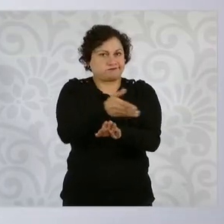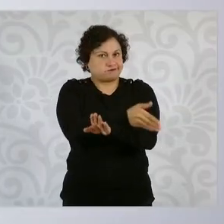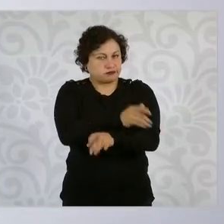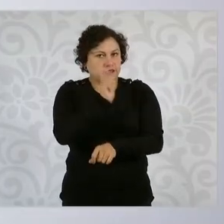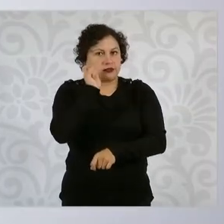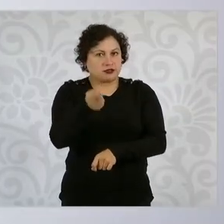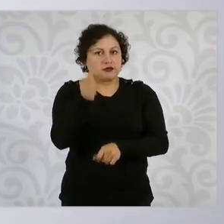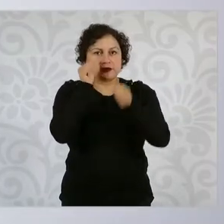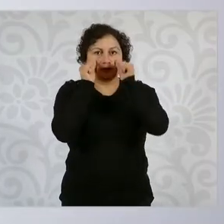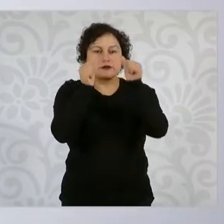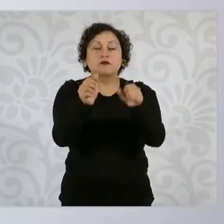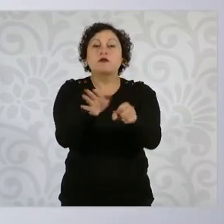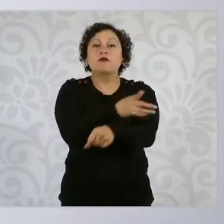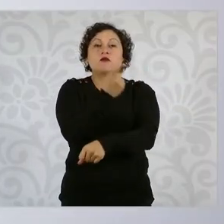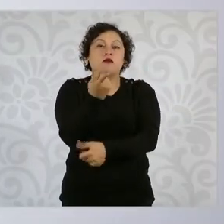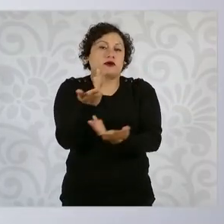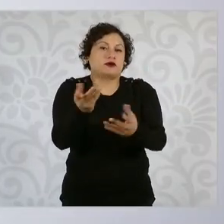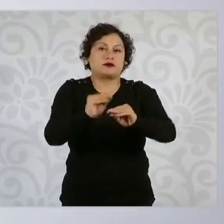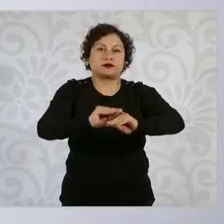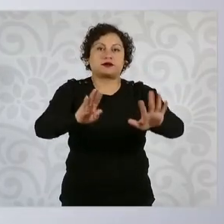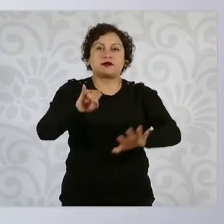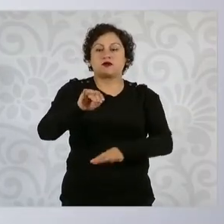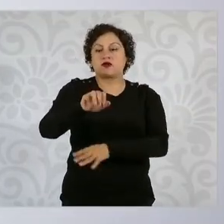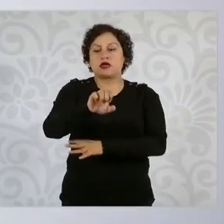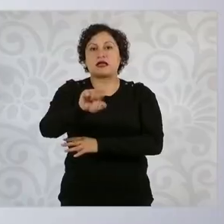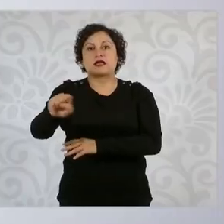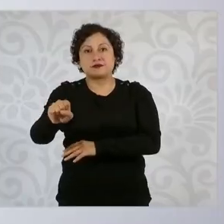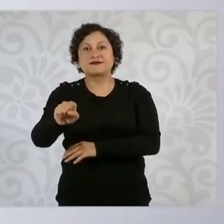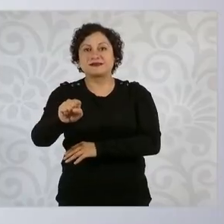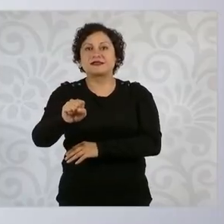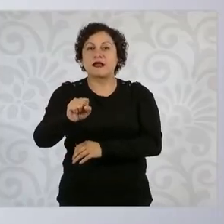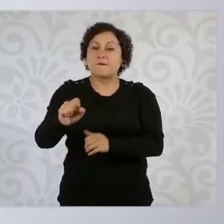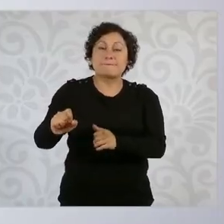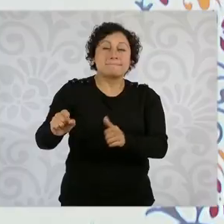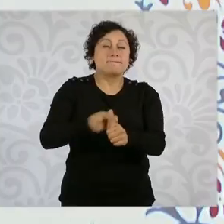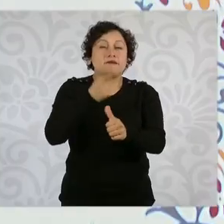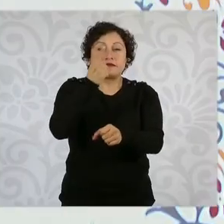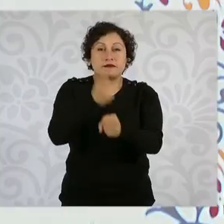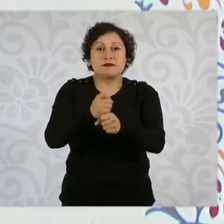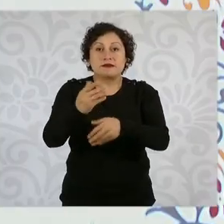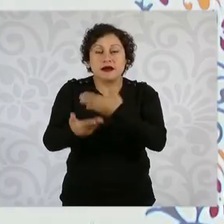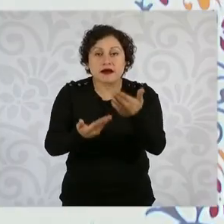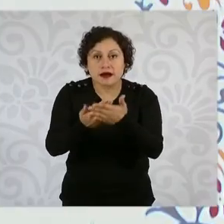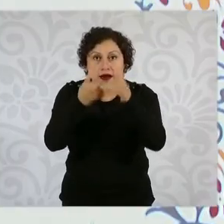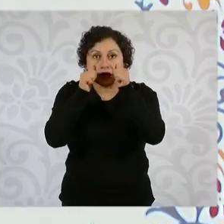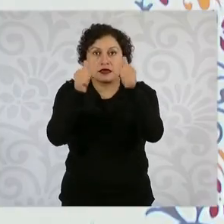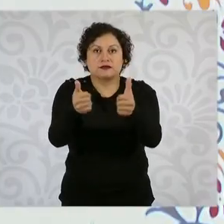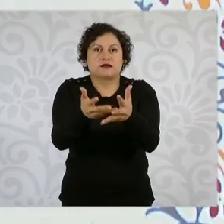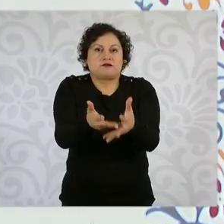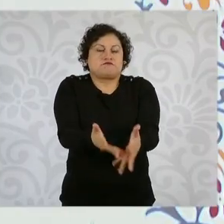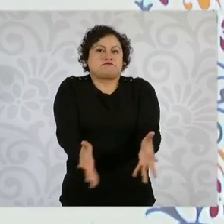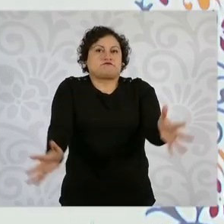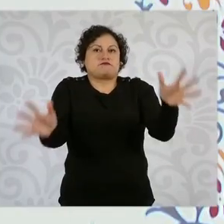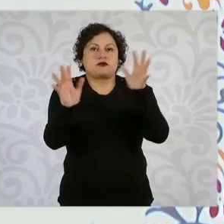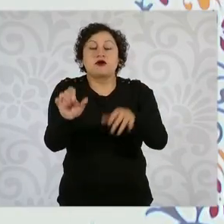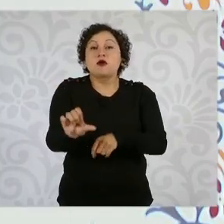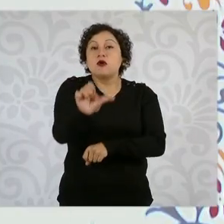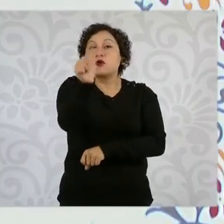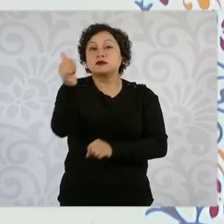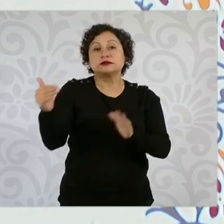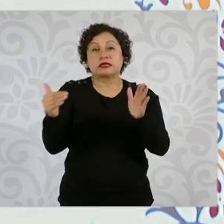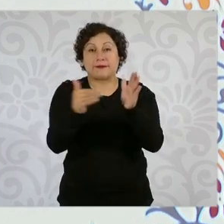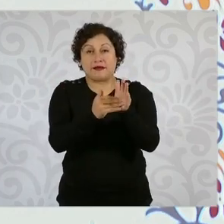del propio IMSS-Bienestar en el primer nivel de atención es muy grande, tiene más de 11,000 centros de